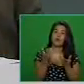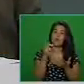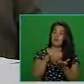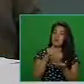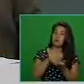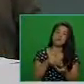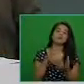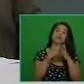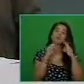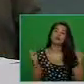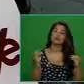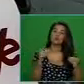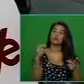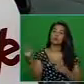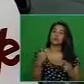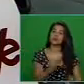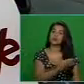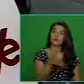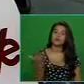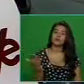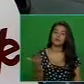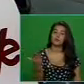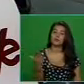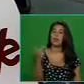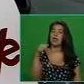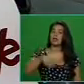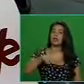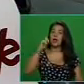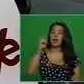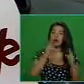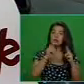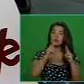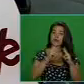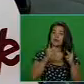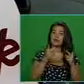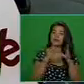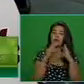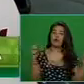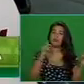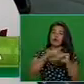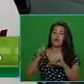están plenamente invitados a formarse, a conocer a detalle, junto a estas